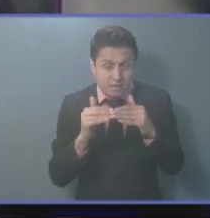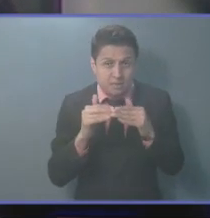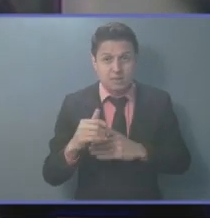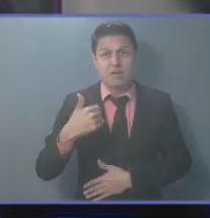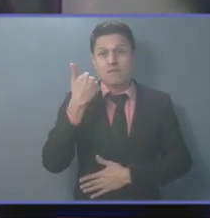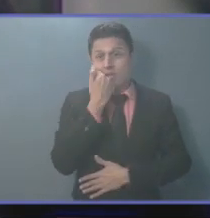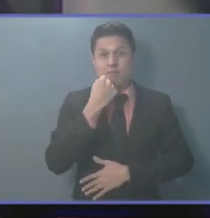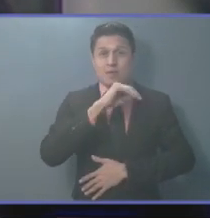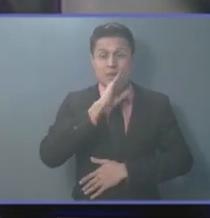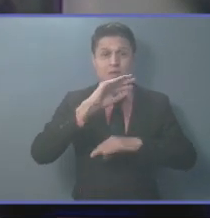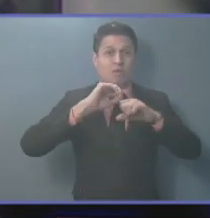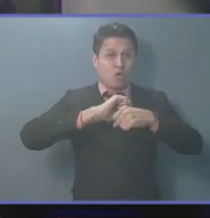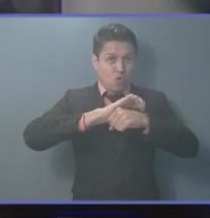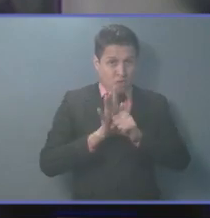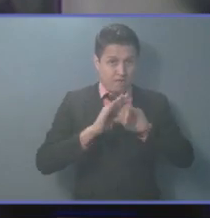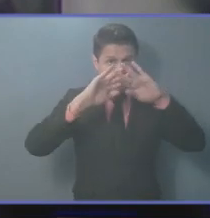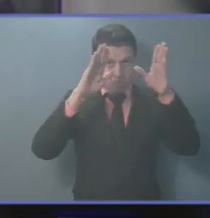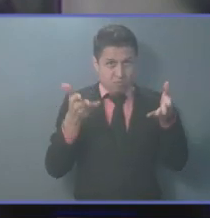haciendo un daño